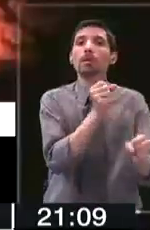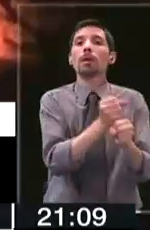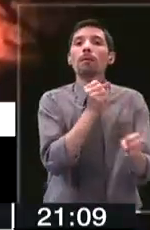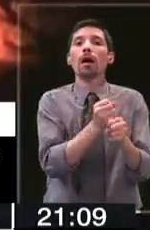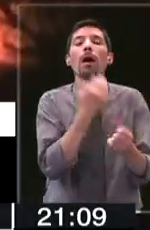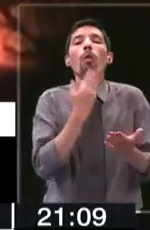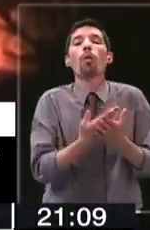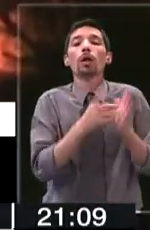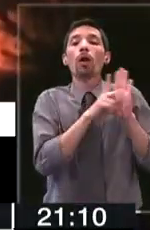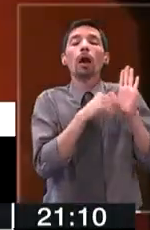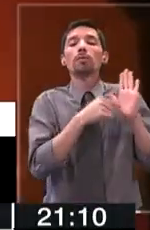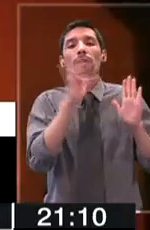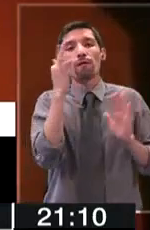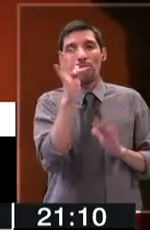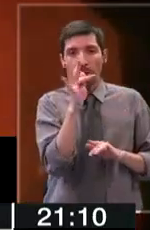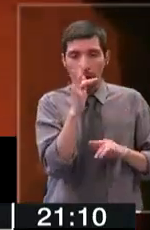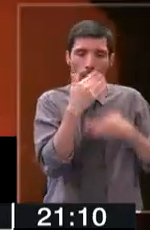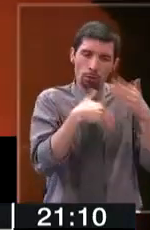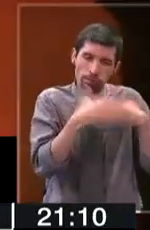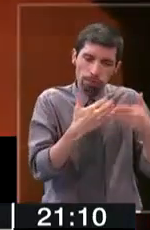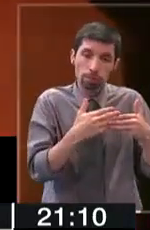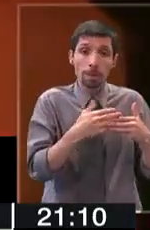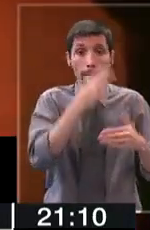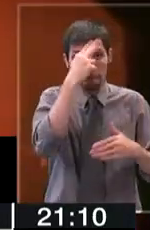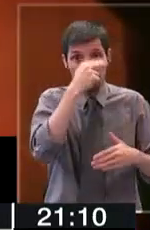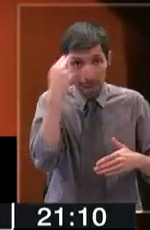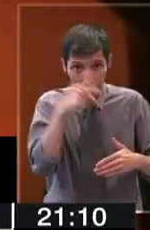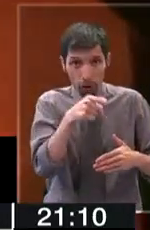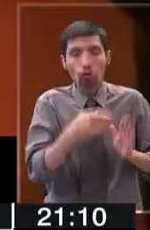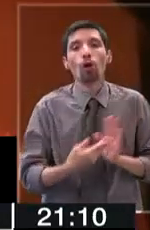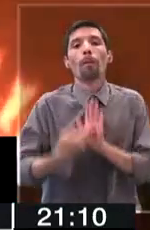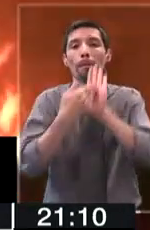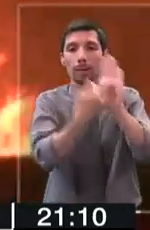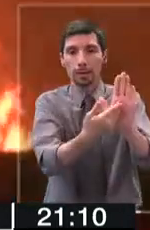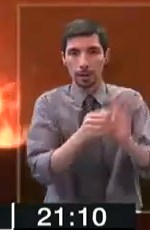en febrero y se presentaría en el mes de marzo. Josefina de la Fuente, CNN Chile.